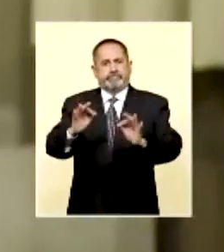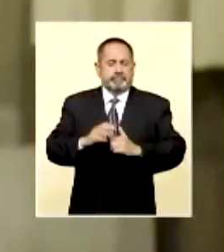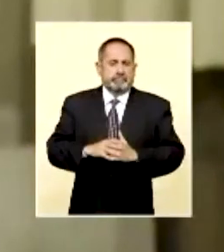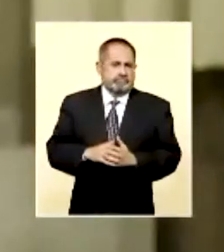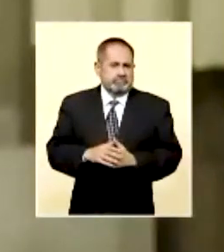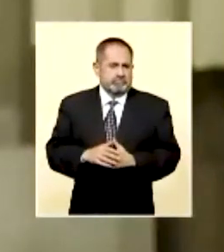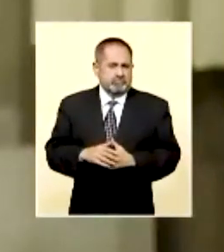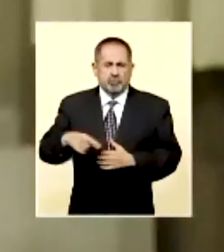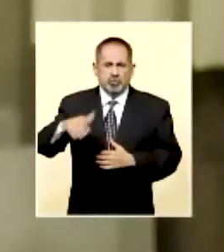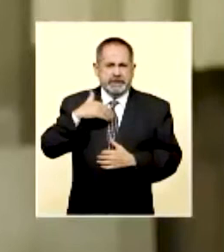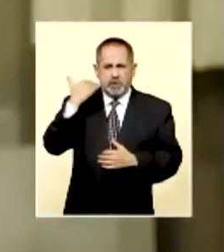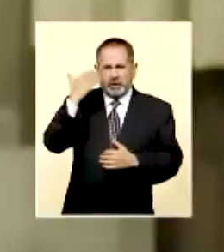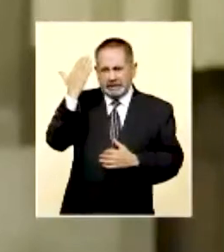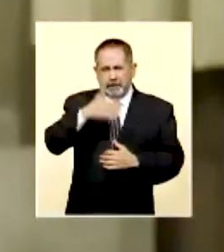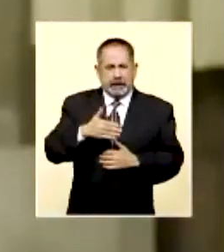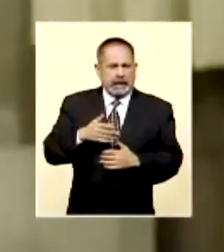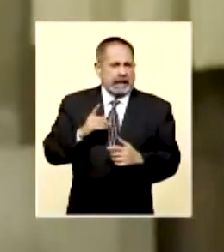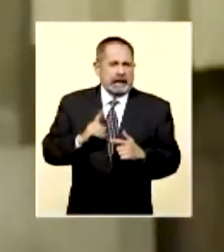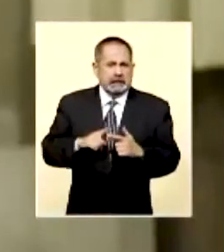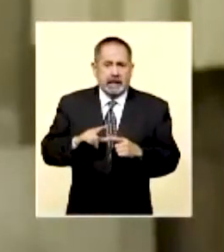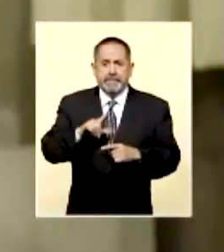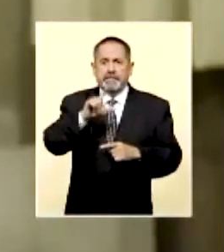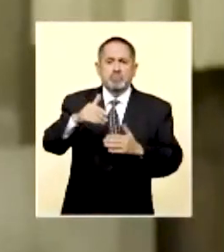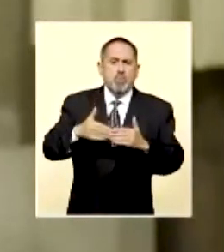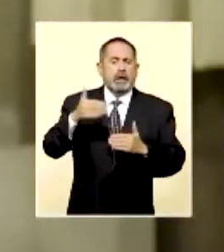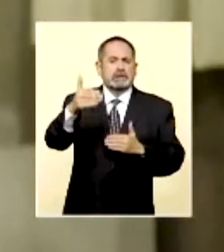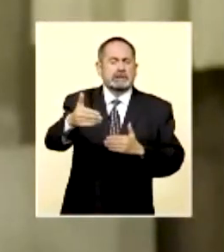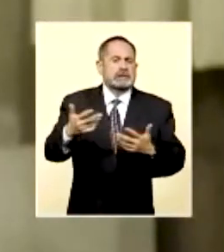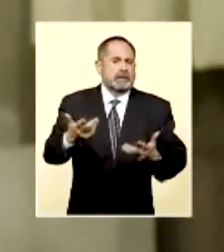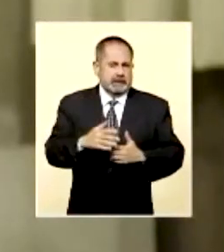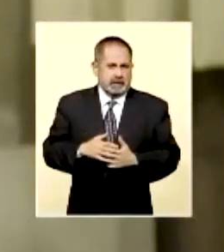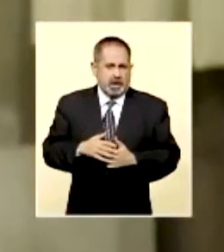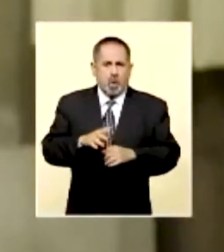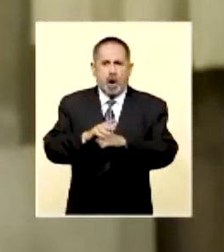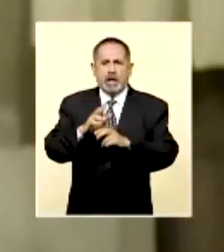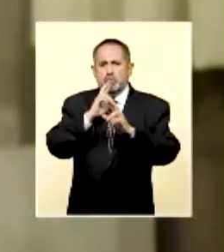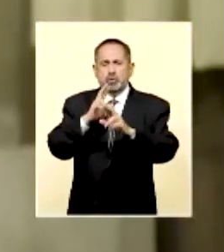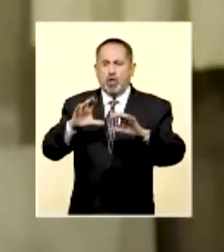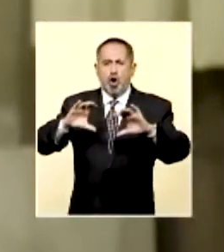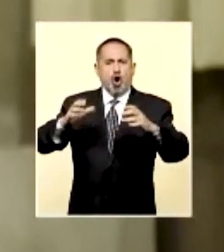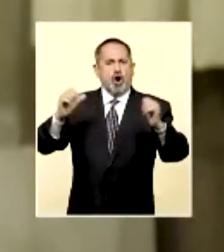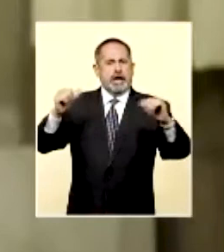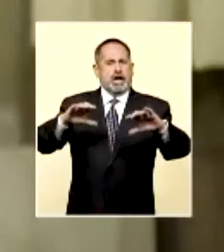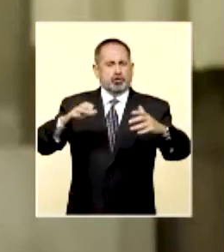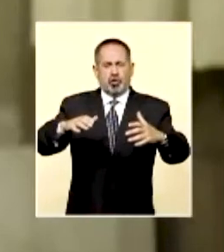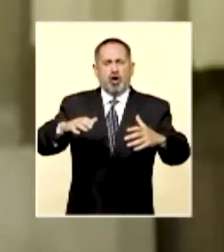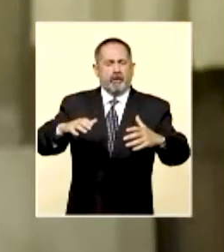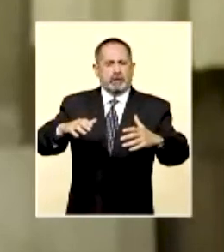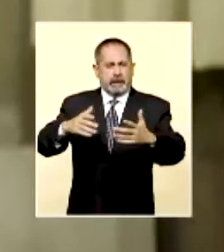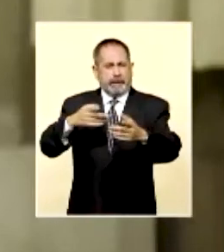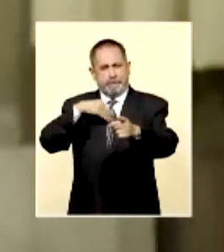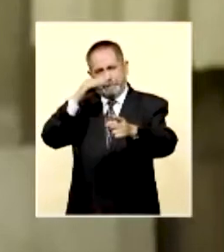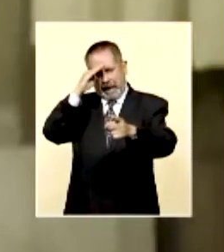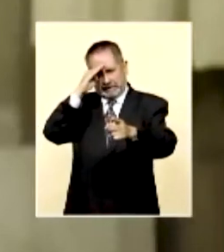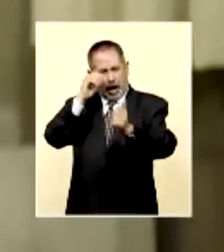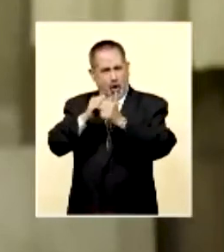queriendo saber todos qué es que viene después, cuál es el resultado o producto de este congreso. Les pido un favor que piensen un